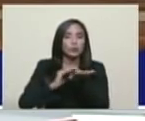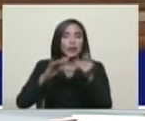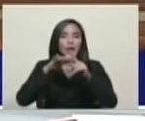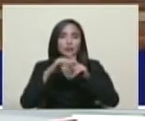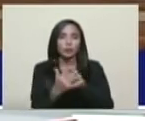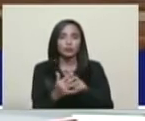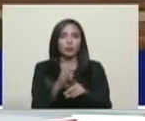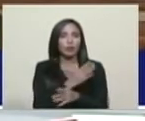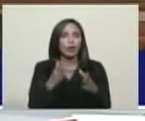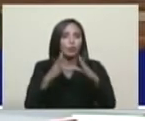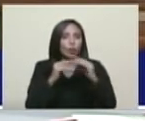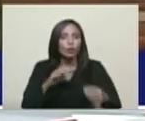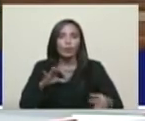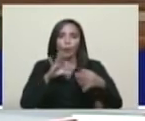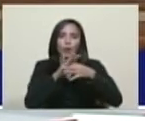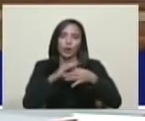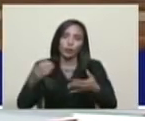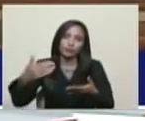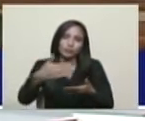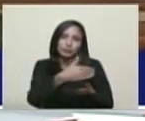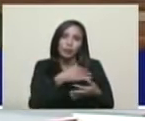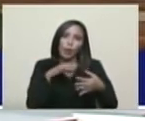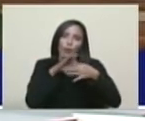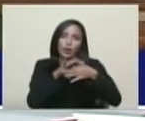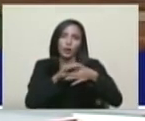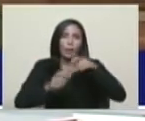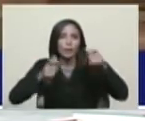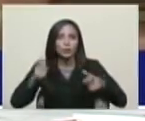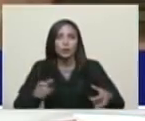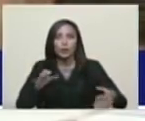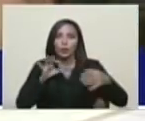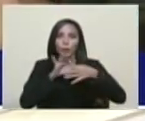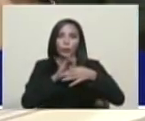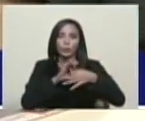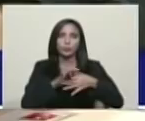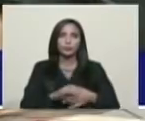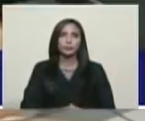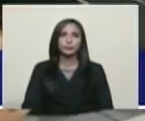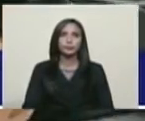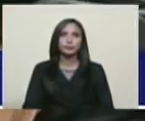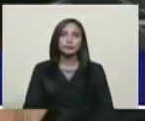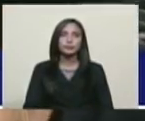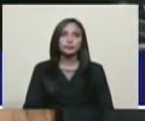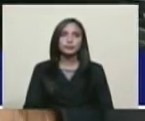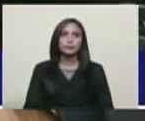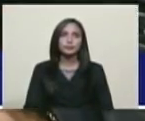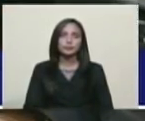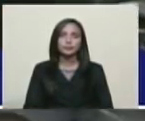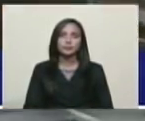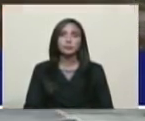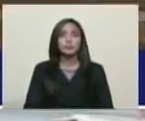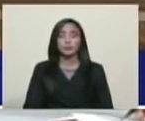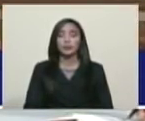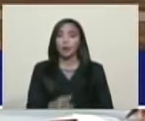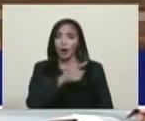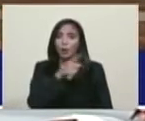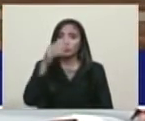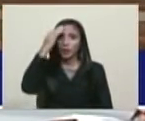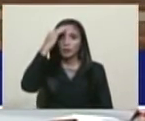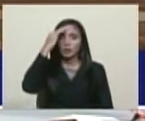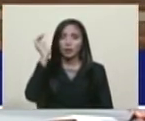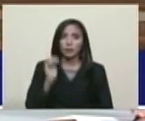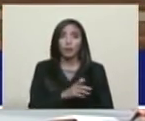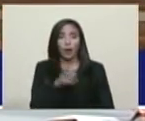A todo el que pueda ser unido. A todo. A todo. Y ustedes saben, quienes